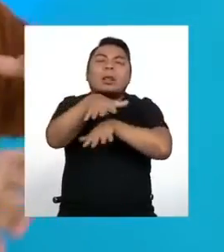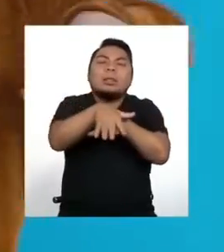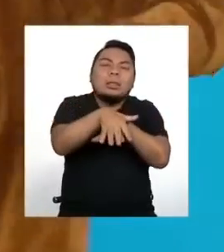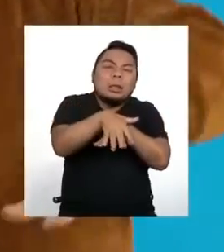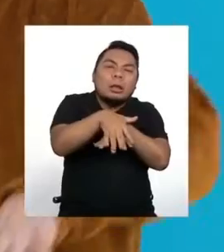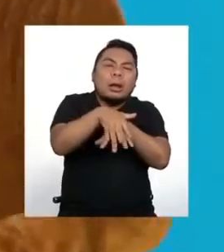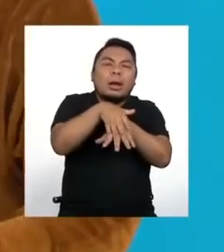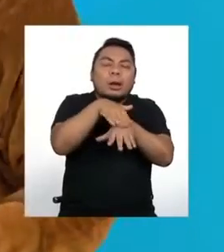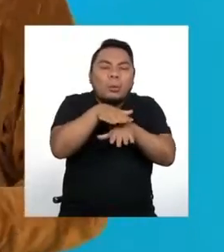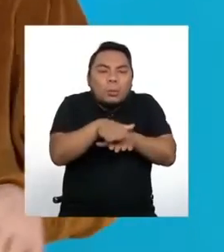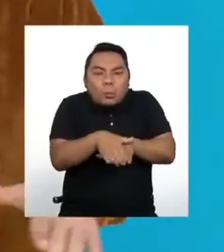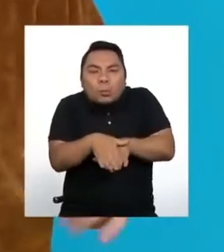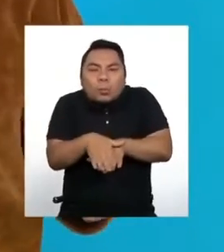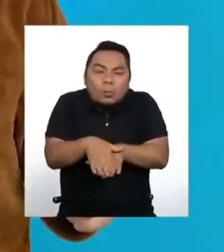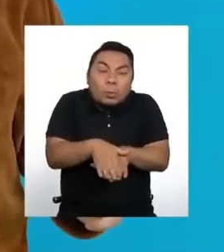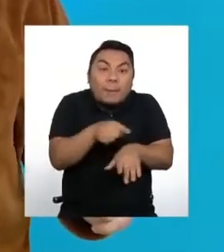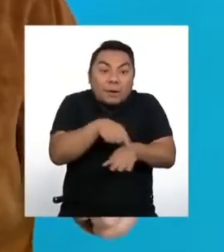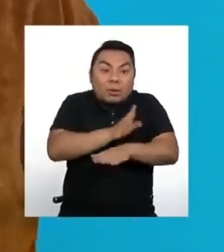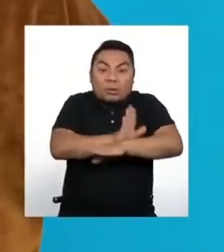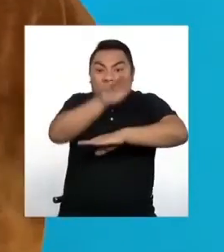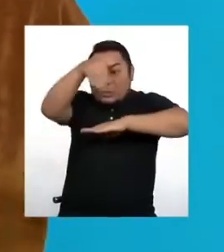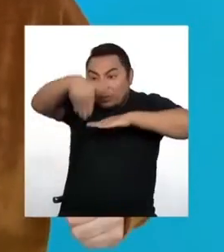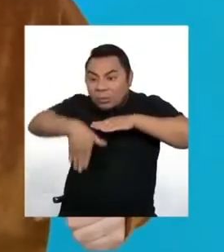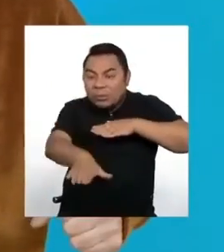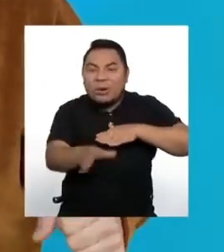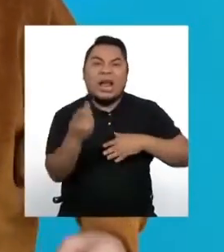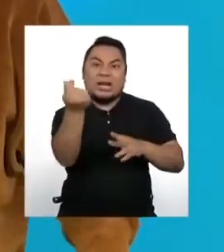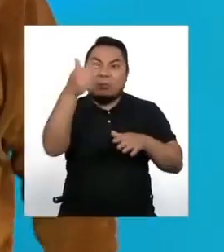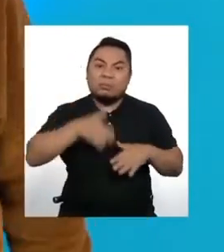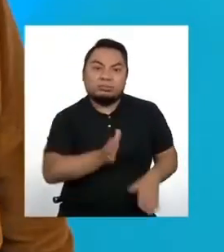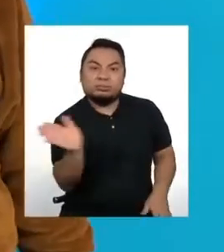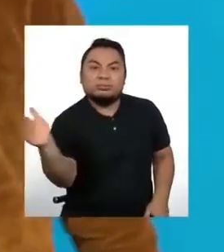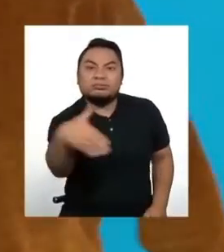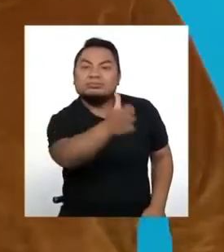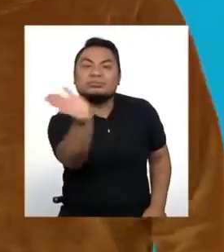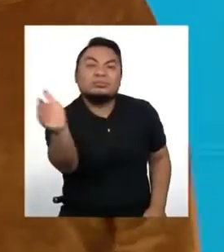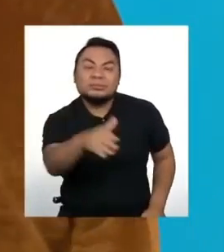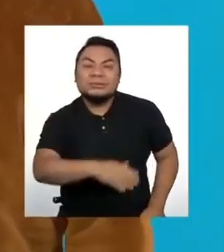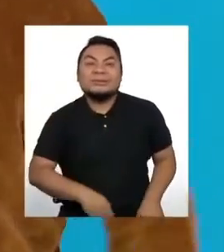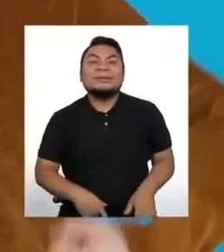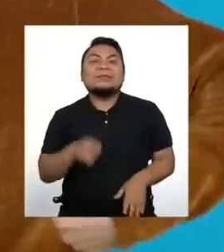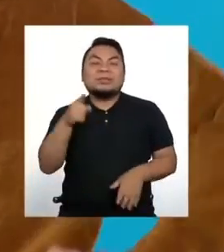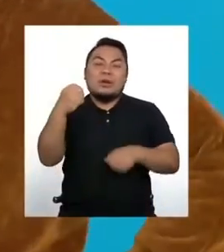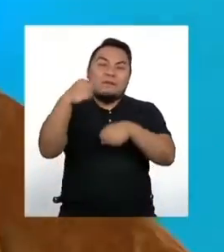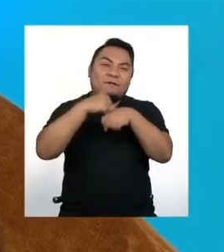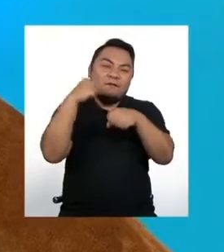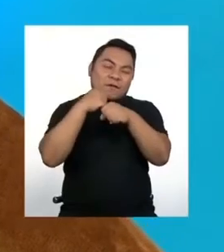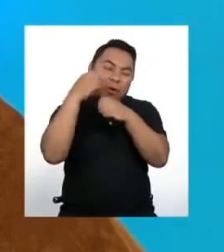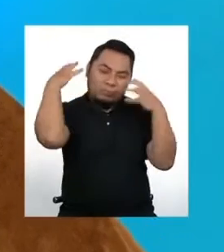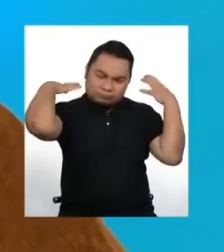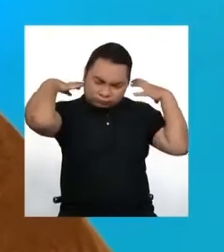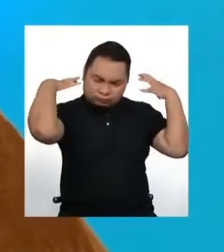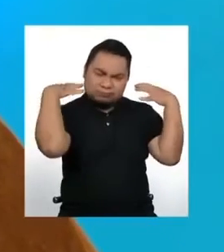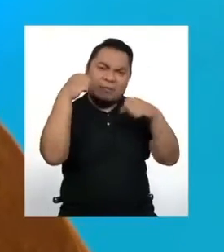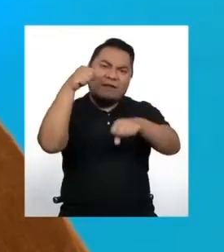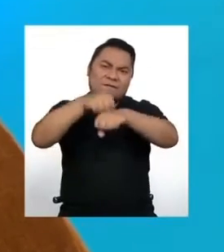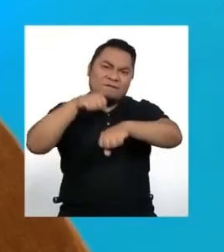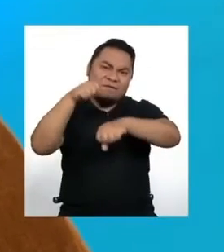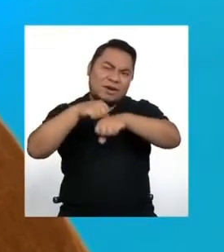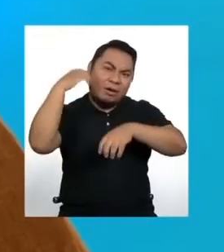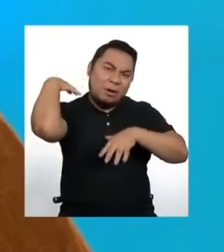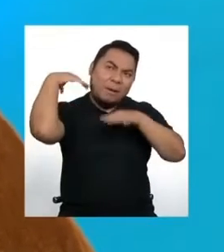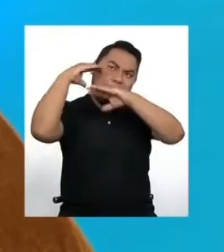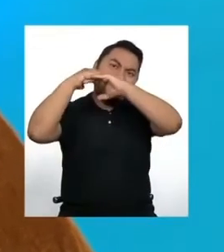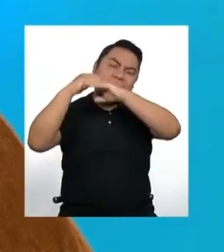miradas, señas, gestos y o movimientos y explorar con todos sus sentidos